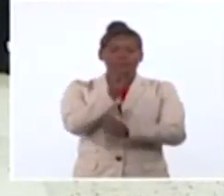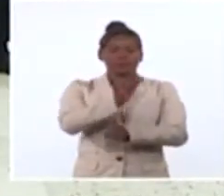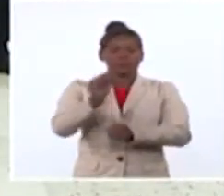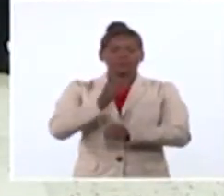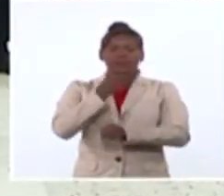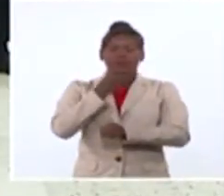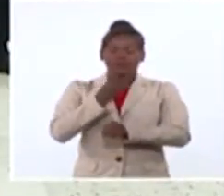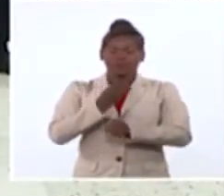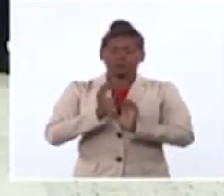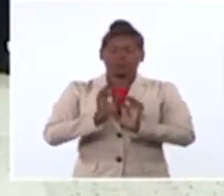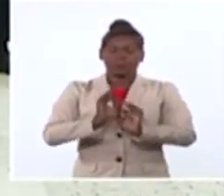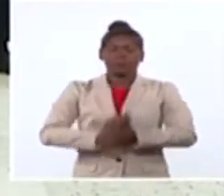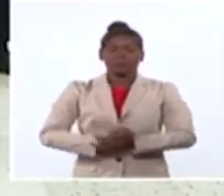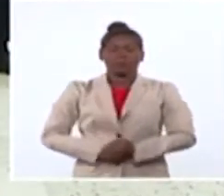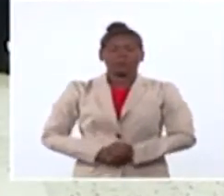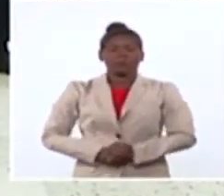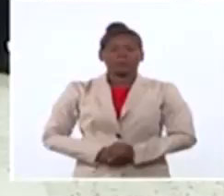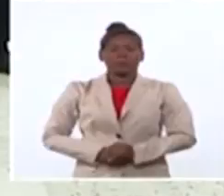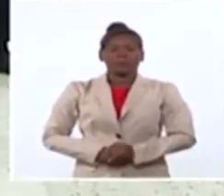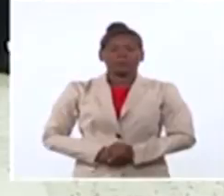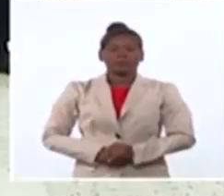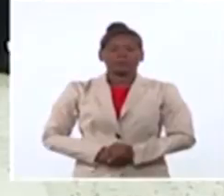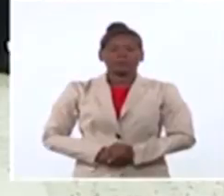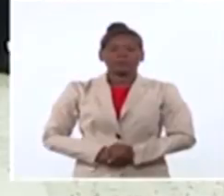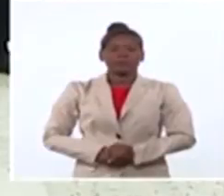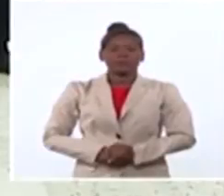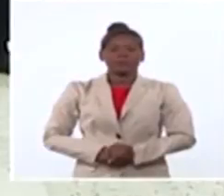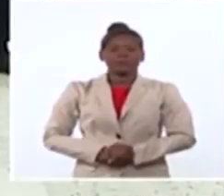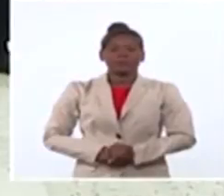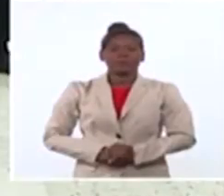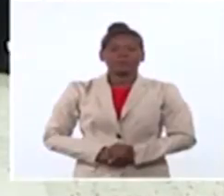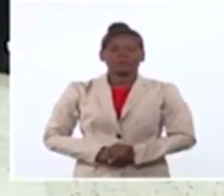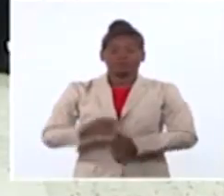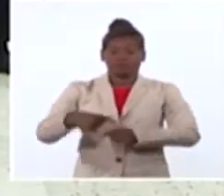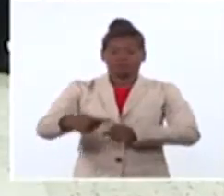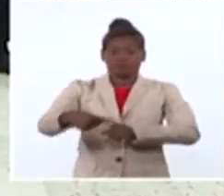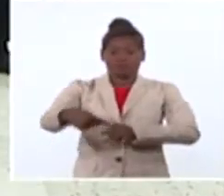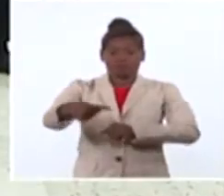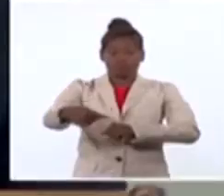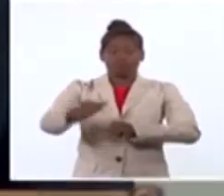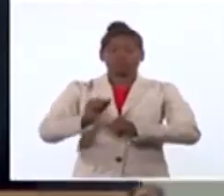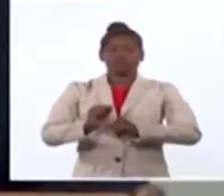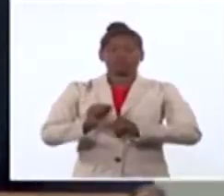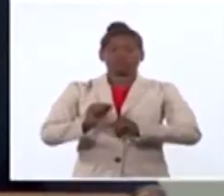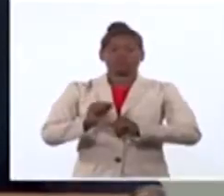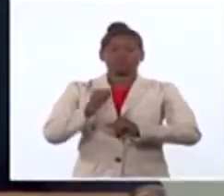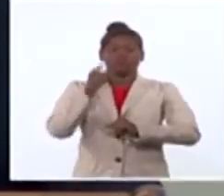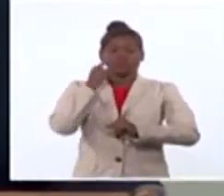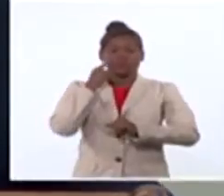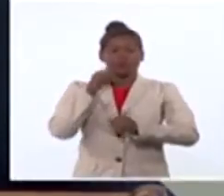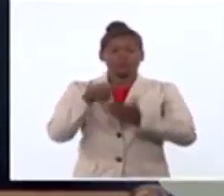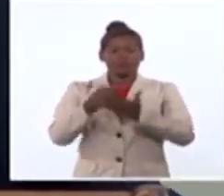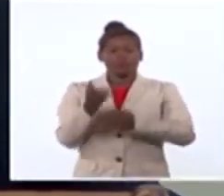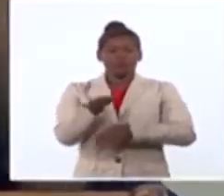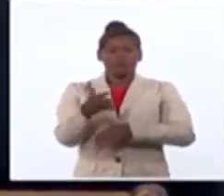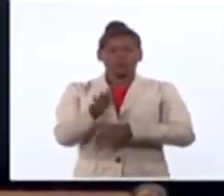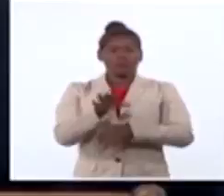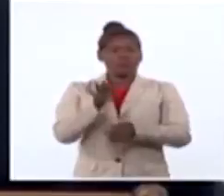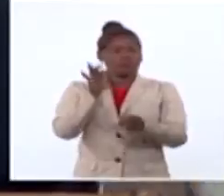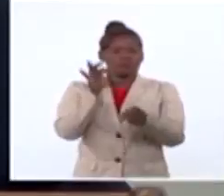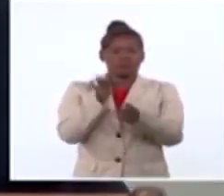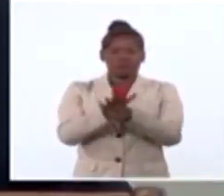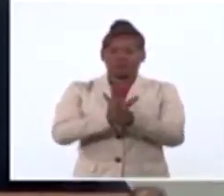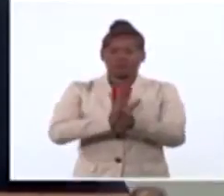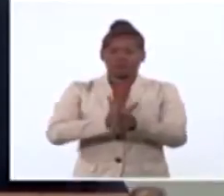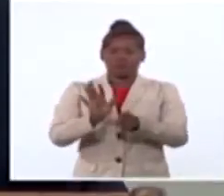vecinos. En los próximos días tendrá lugar el reinicio en una